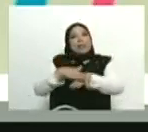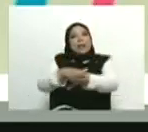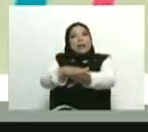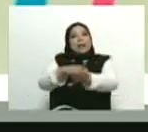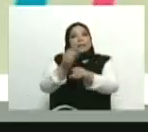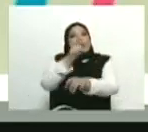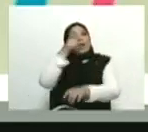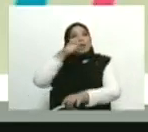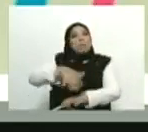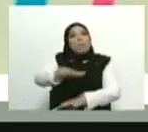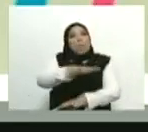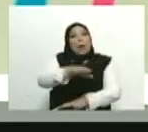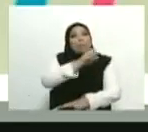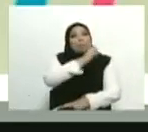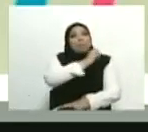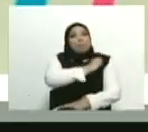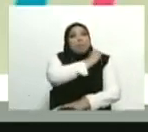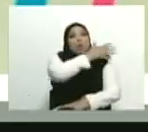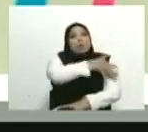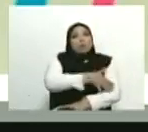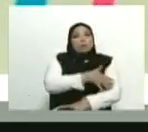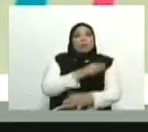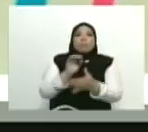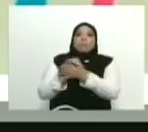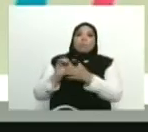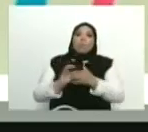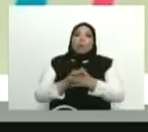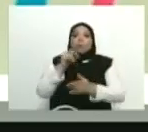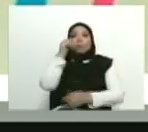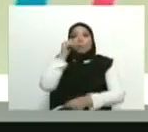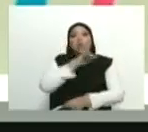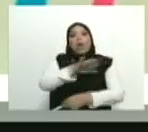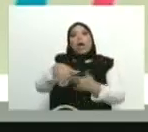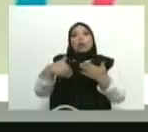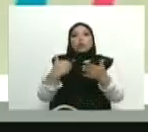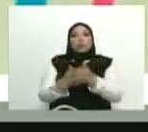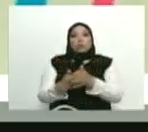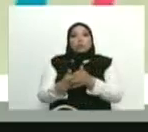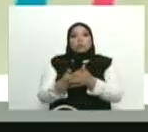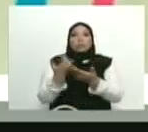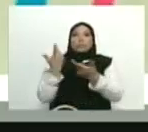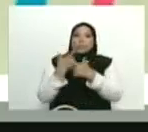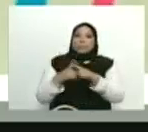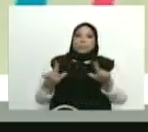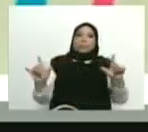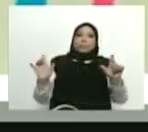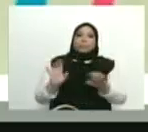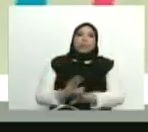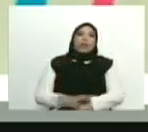palestino. Toda nuestra solidaridad con el pueblo palestino. Toda, toda la solidaridad.